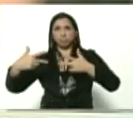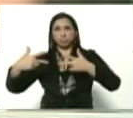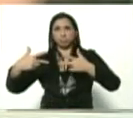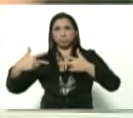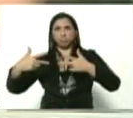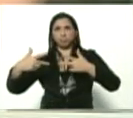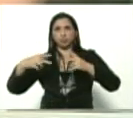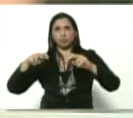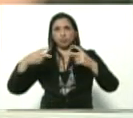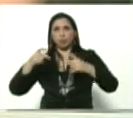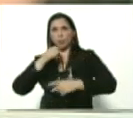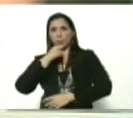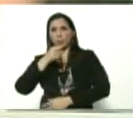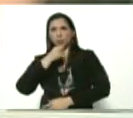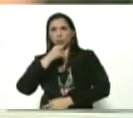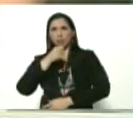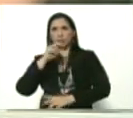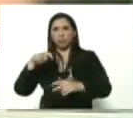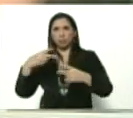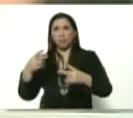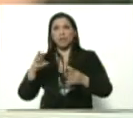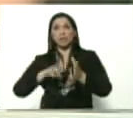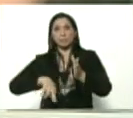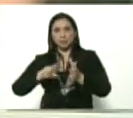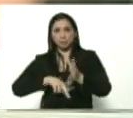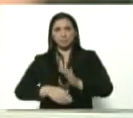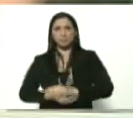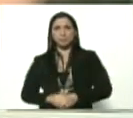nuevos periodistas, nuevos medios. Voy a repetir